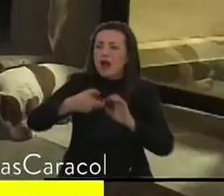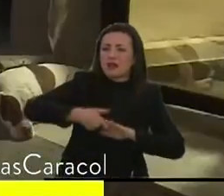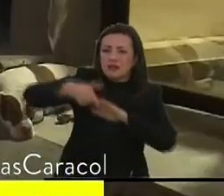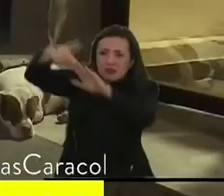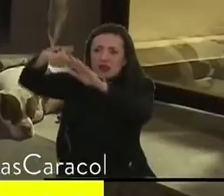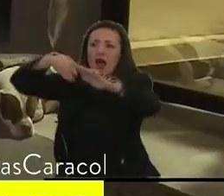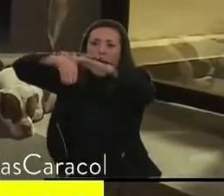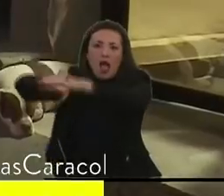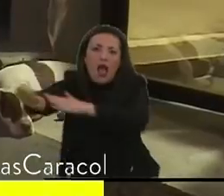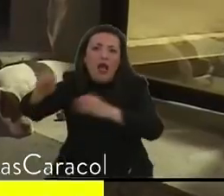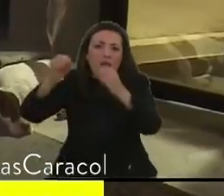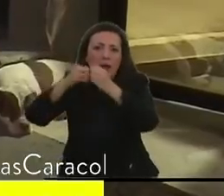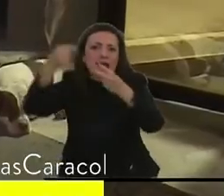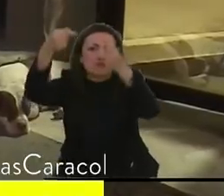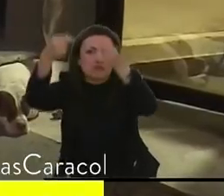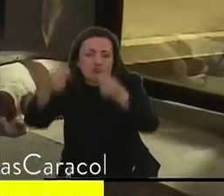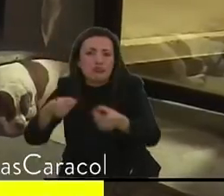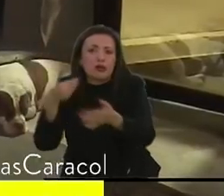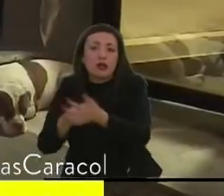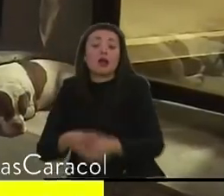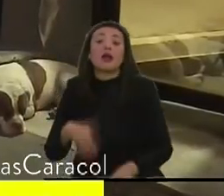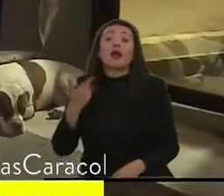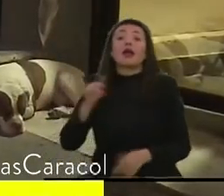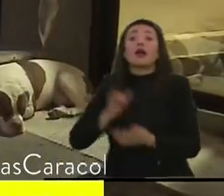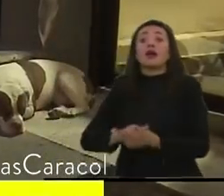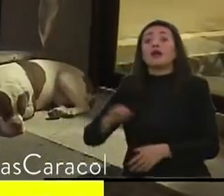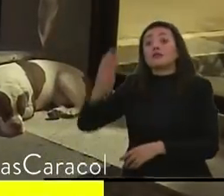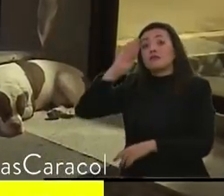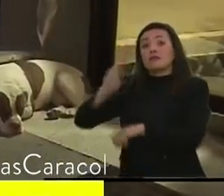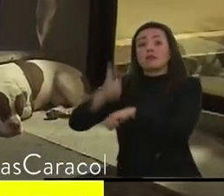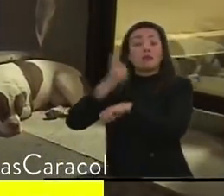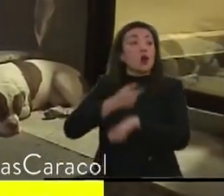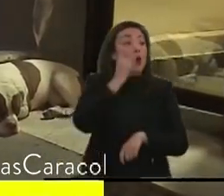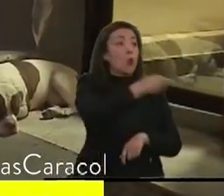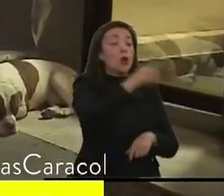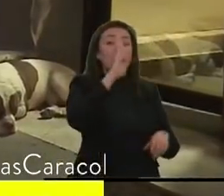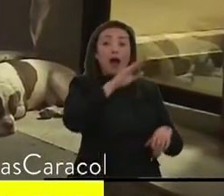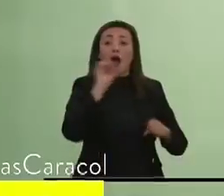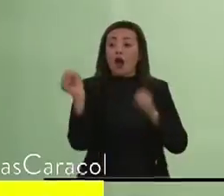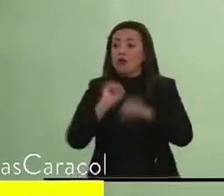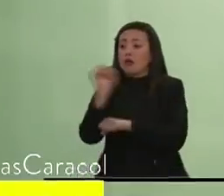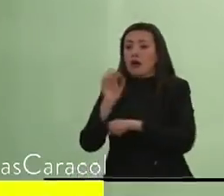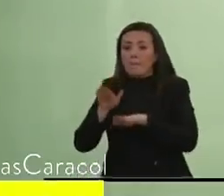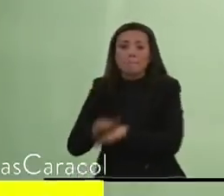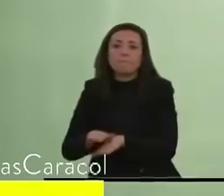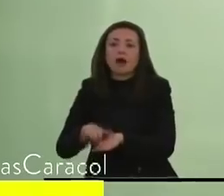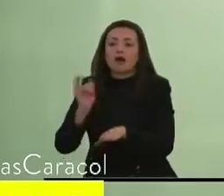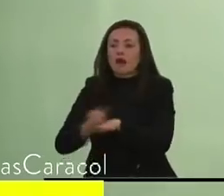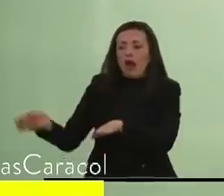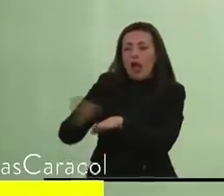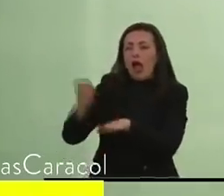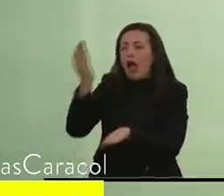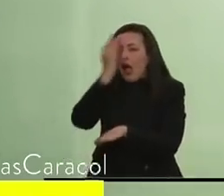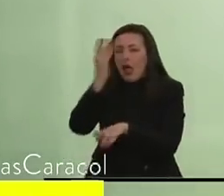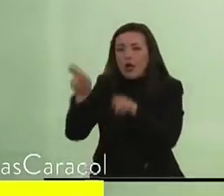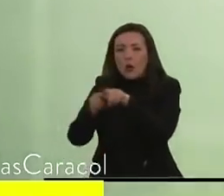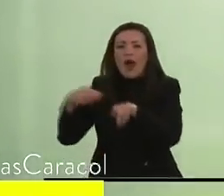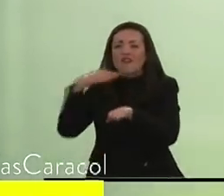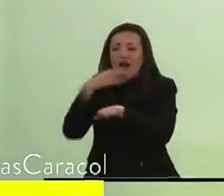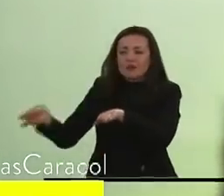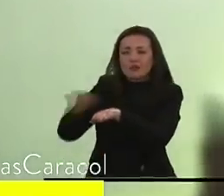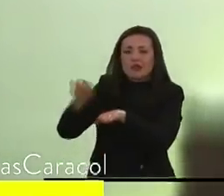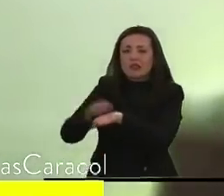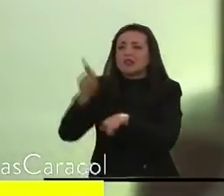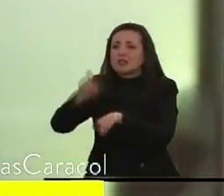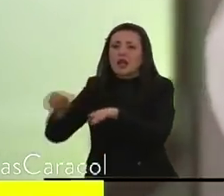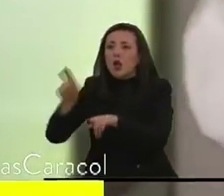parqueadero. El comandante también aseguró que el conductor no paró y que se dedica al transporte ilegal, arriesgando la vida de los pasajeros, de otros conductores y peatones al